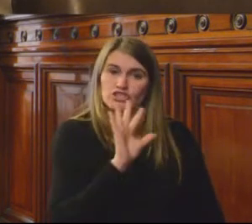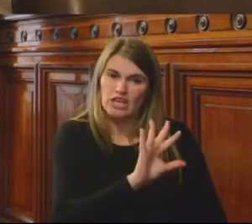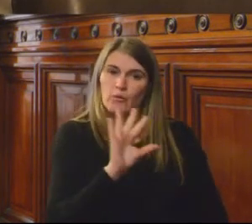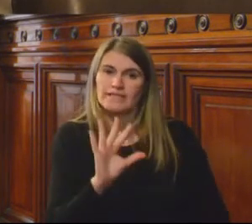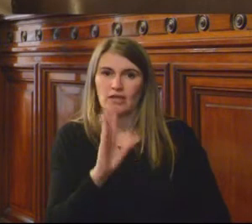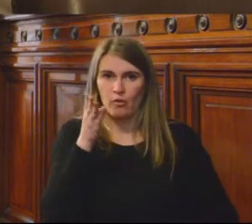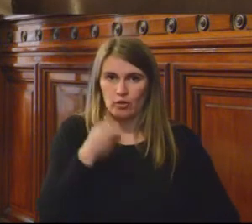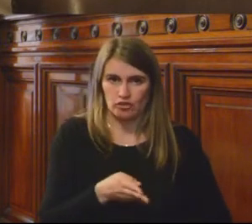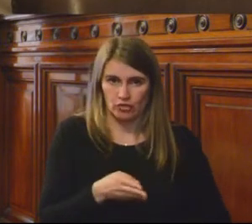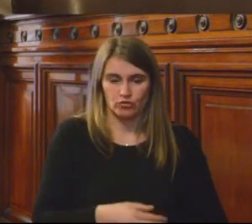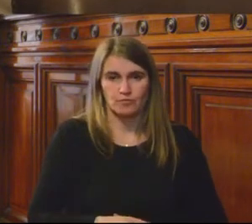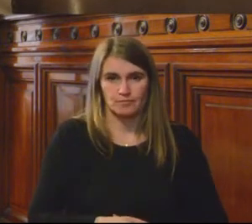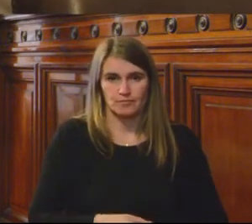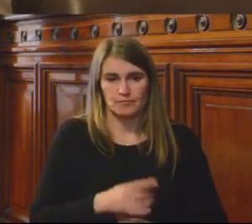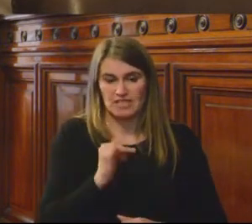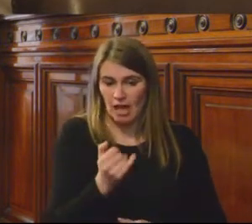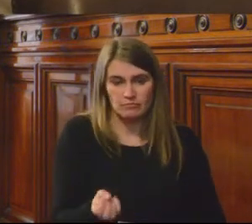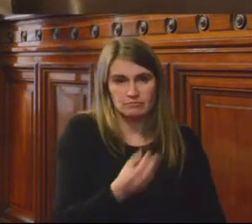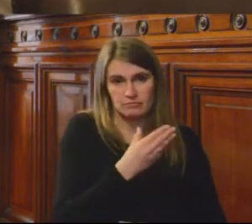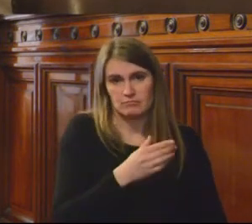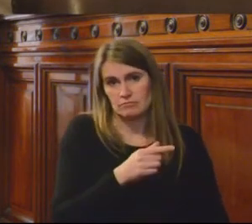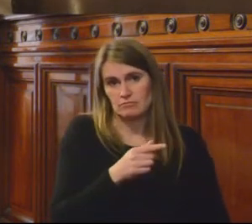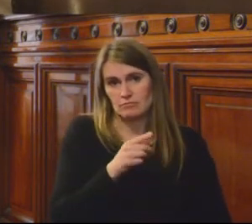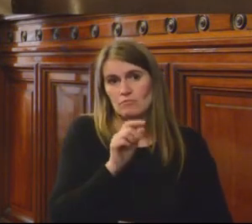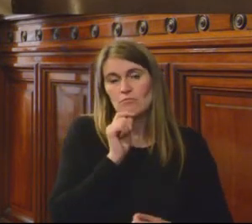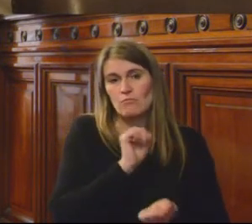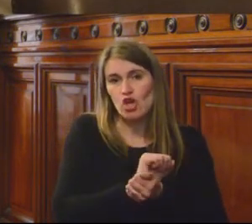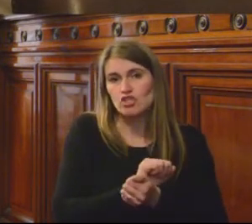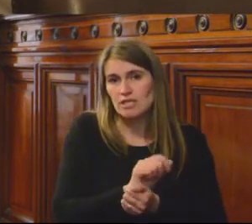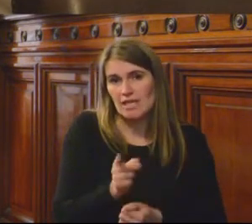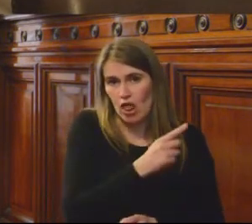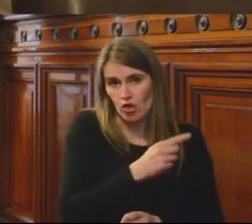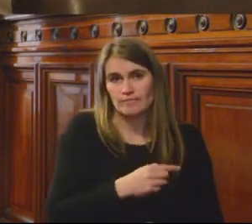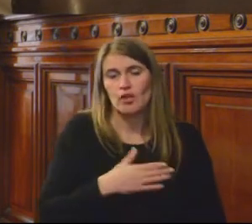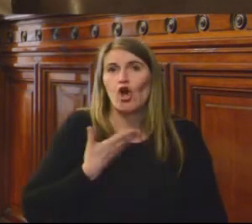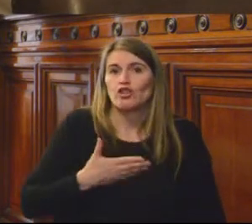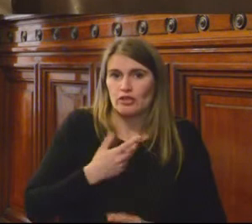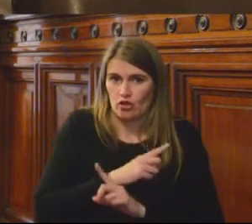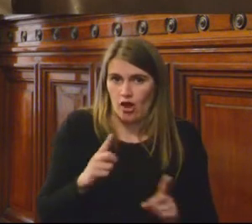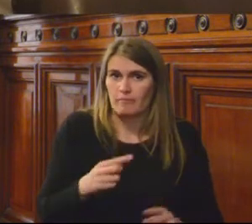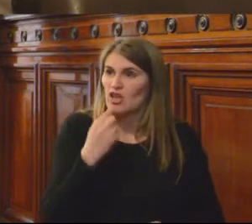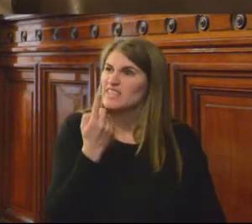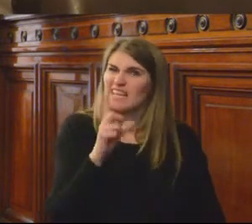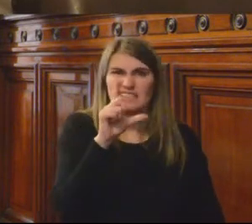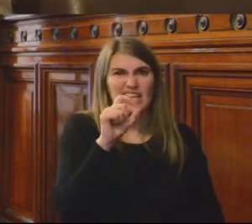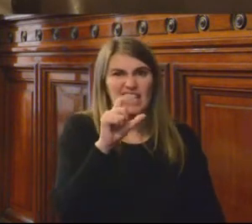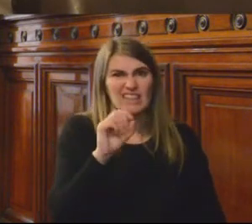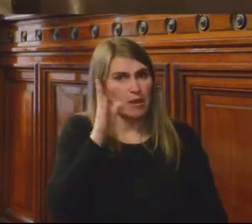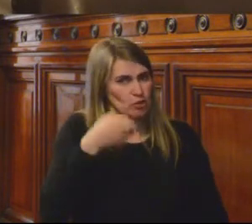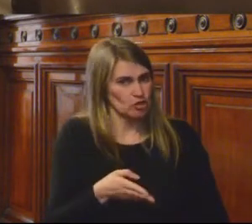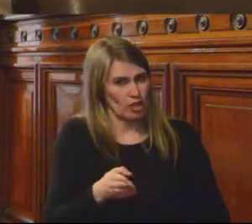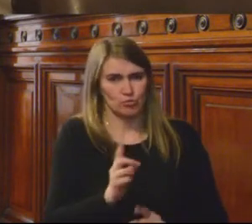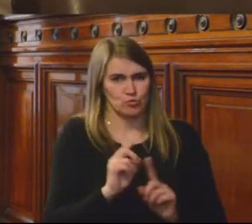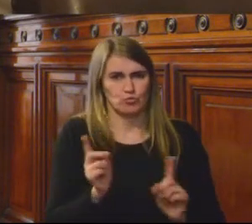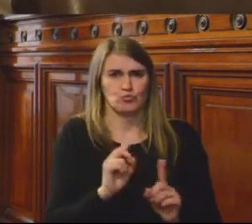55%. ¿Estamos contentos con eso? No, no estamos contentos con eso. Pero no es 70% en los centros penitenciarios. Y